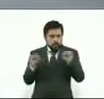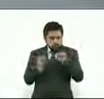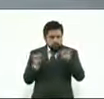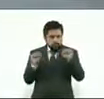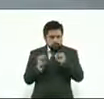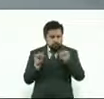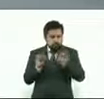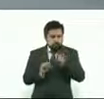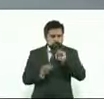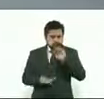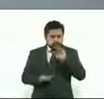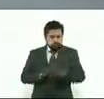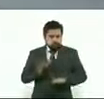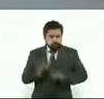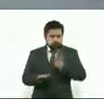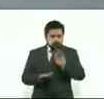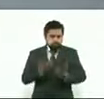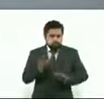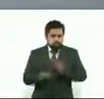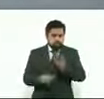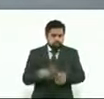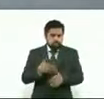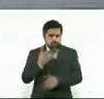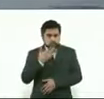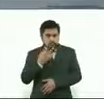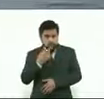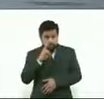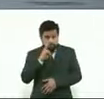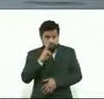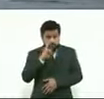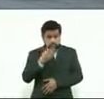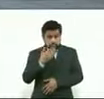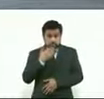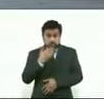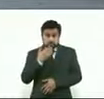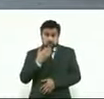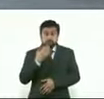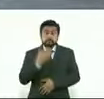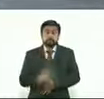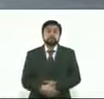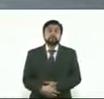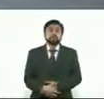cuando la frecuencia del paso ya no es tan buena. Y estos traen un buen paso.